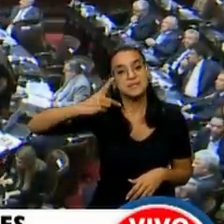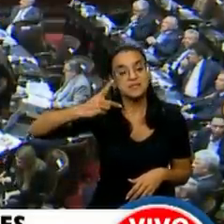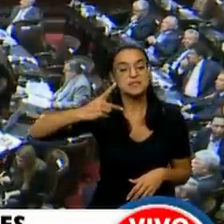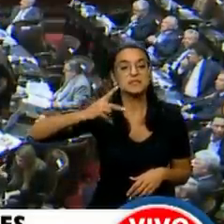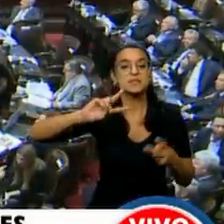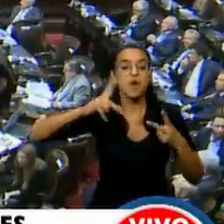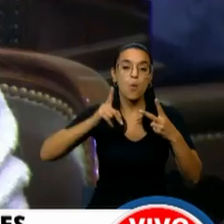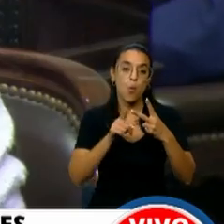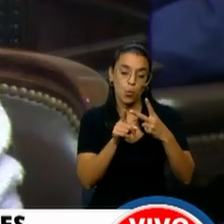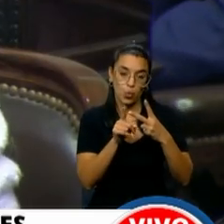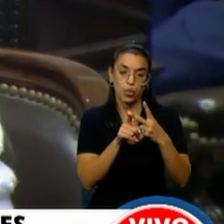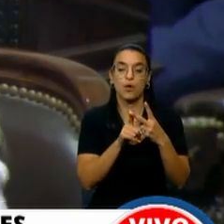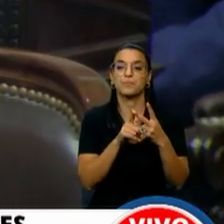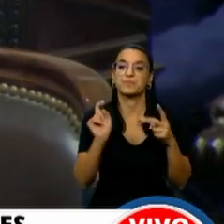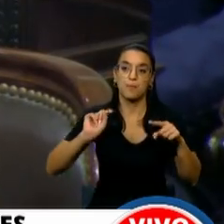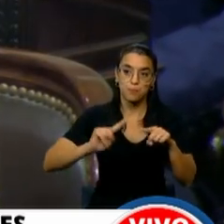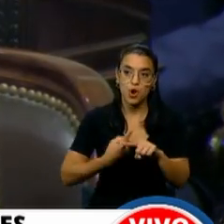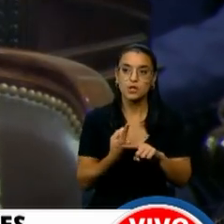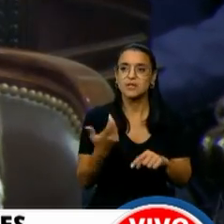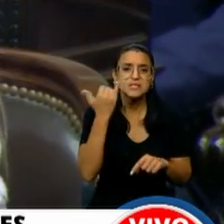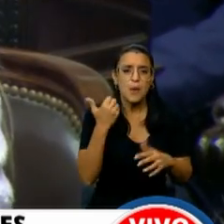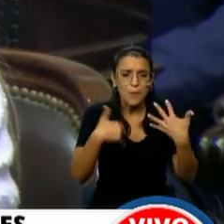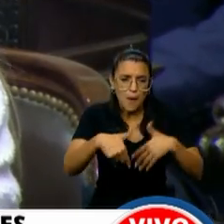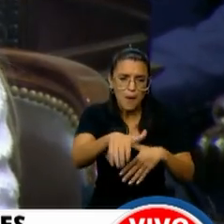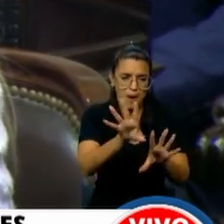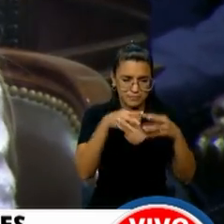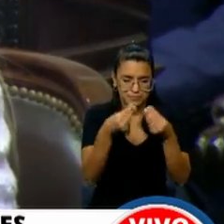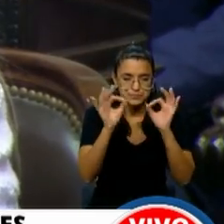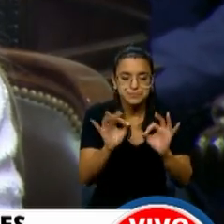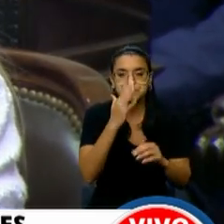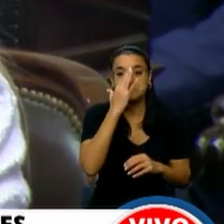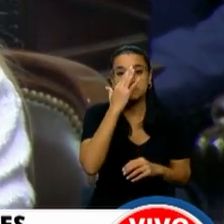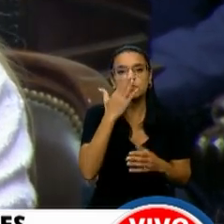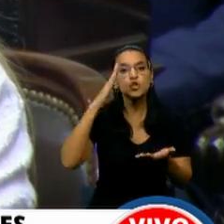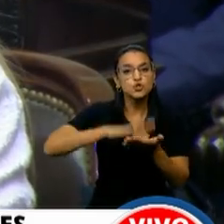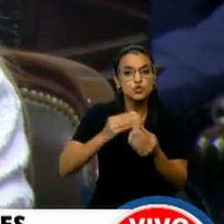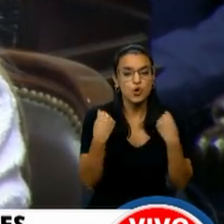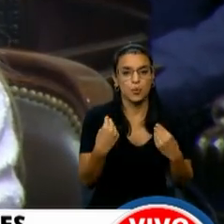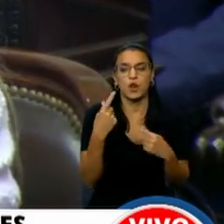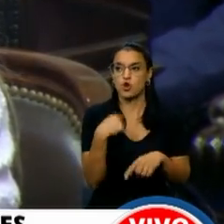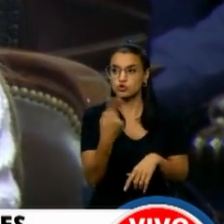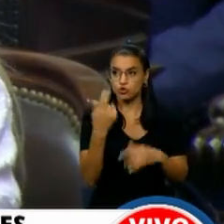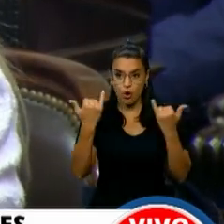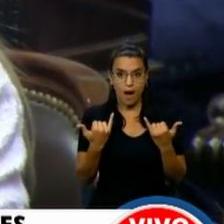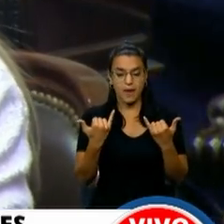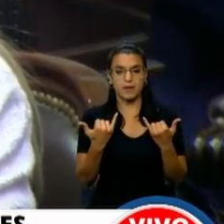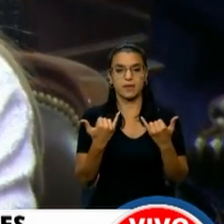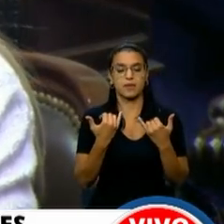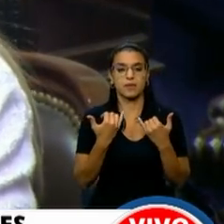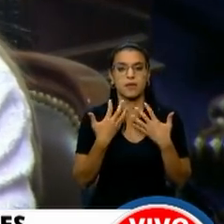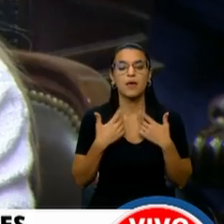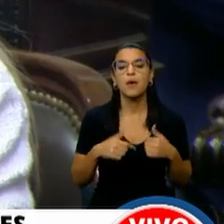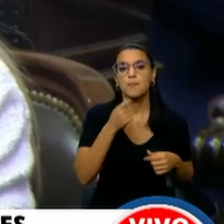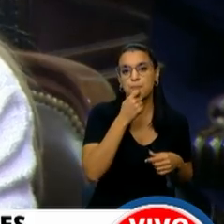nuestro segundo argumento político y prometo que voy a redondear tiene que ver con que cuando nos encontramos con